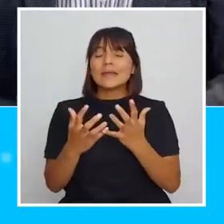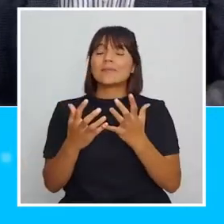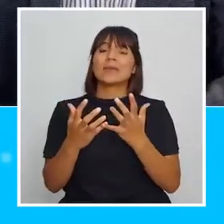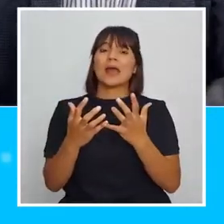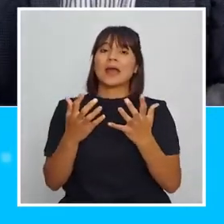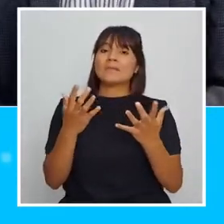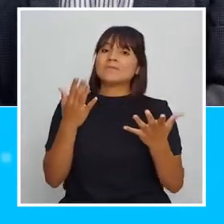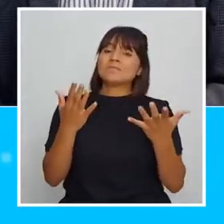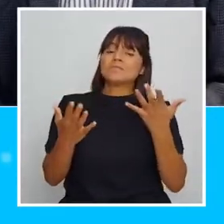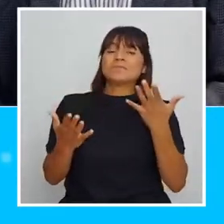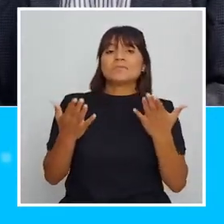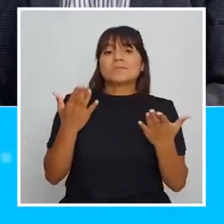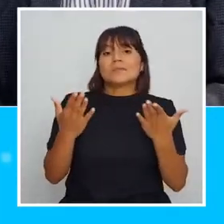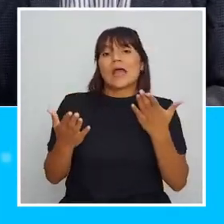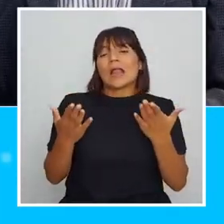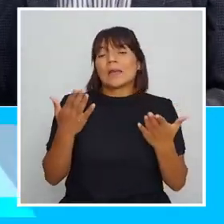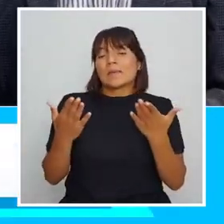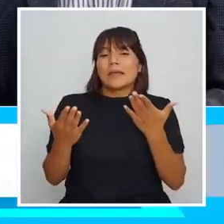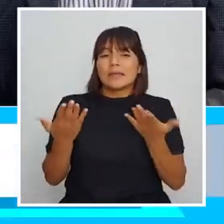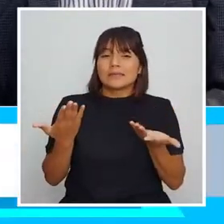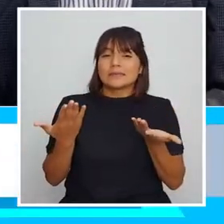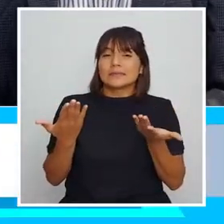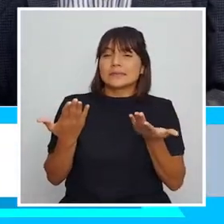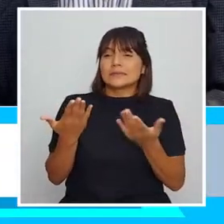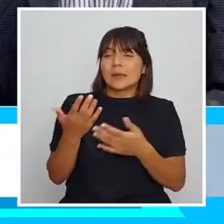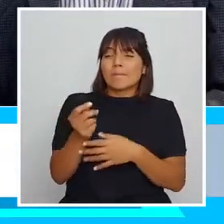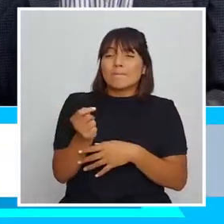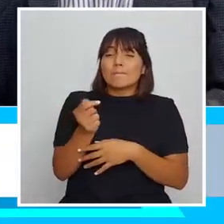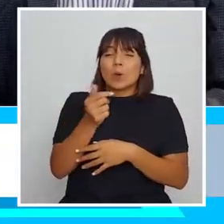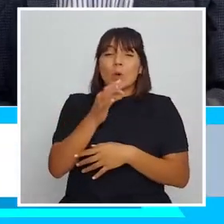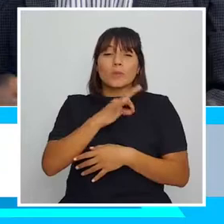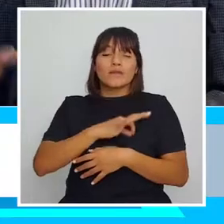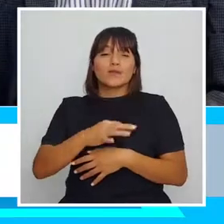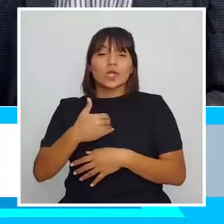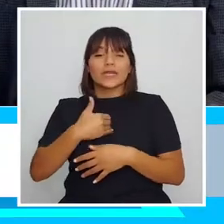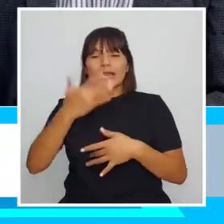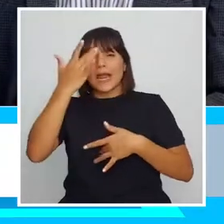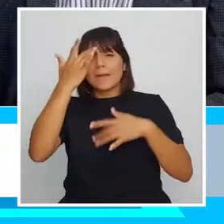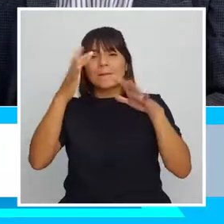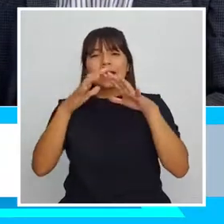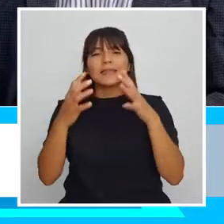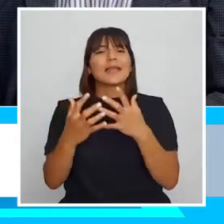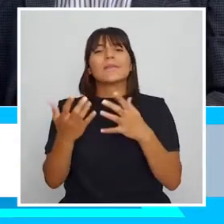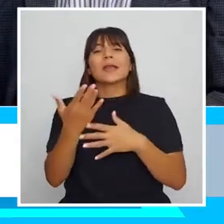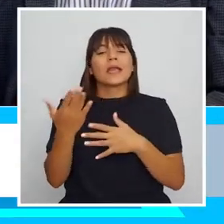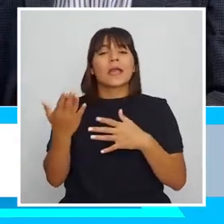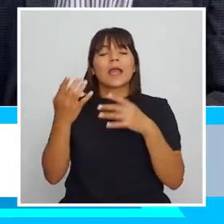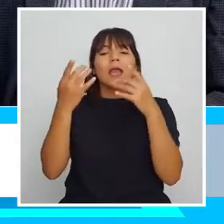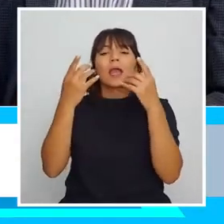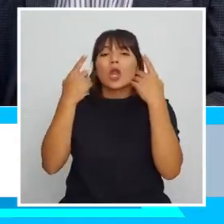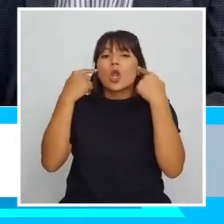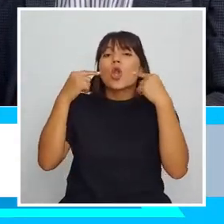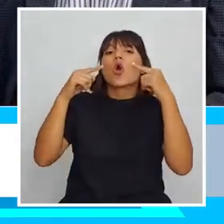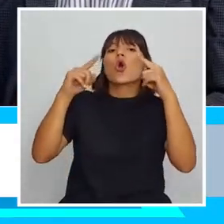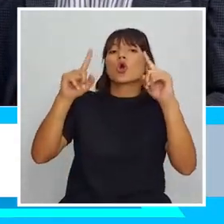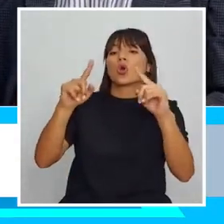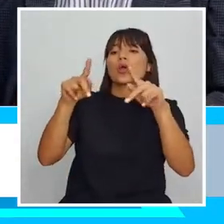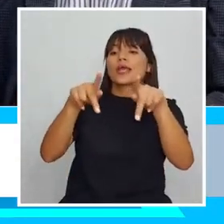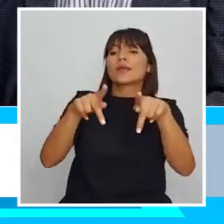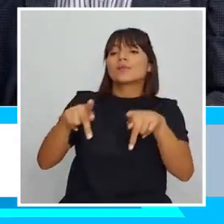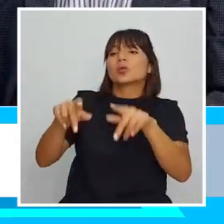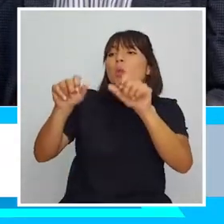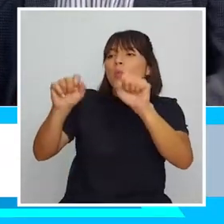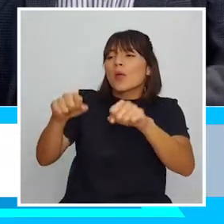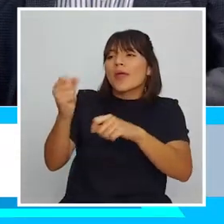los pocos posibles beneficios que puede haber tenido, es que convenció a la gente de que el futuro es